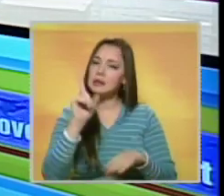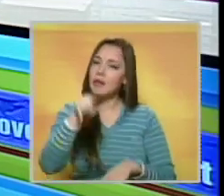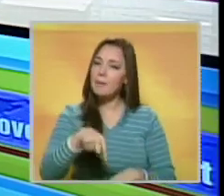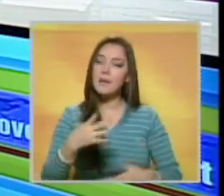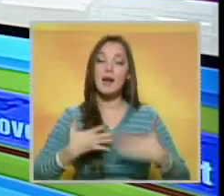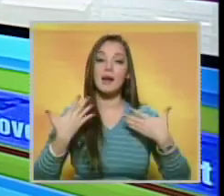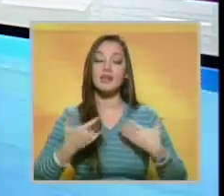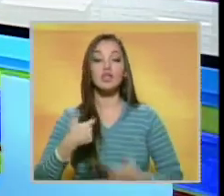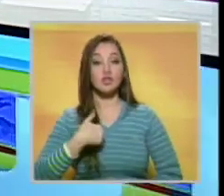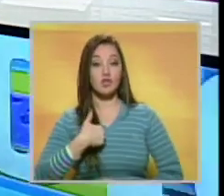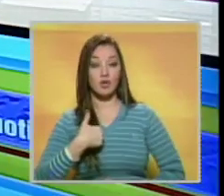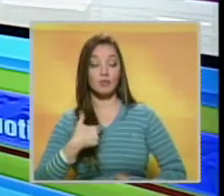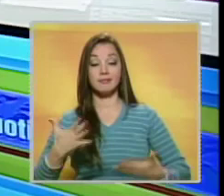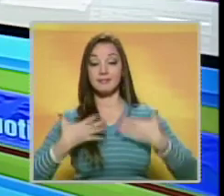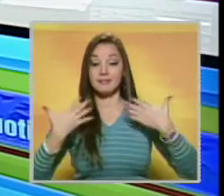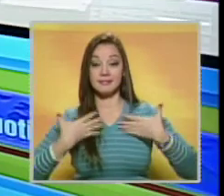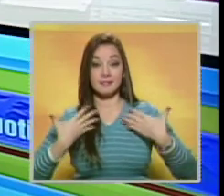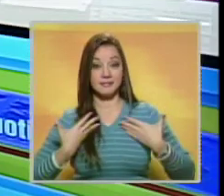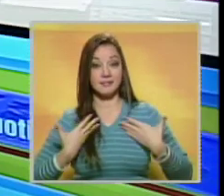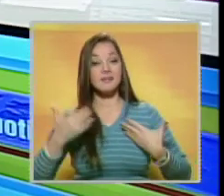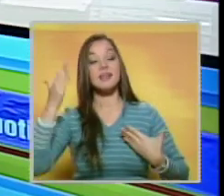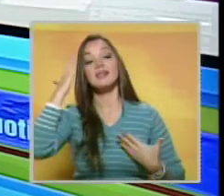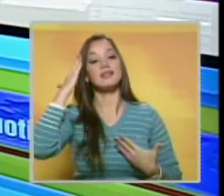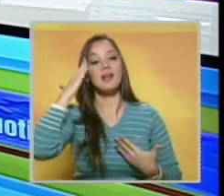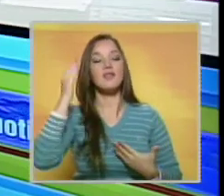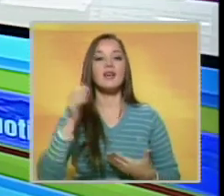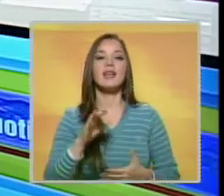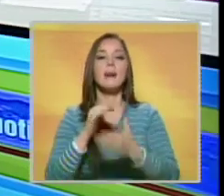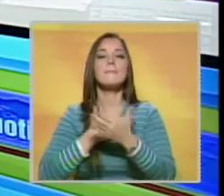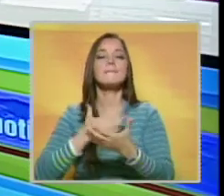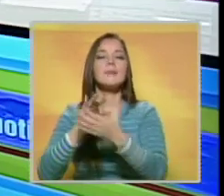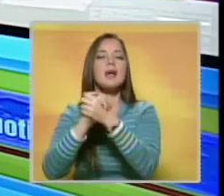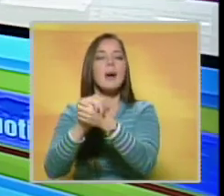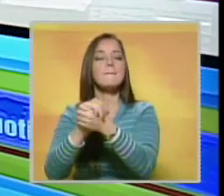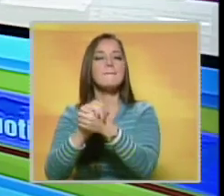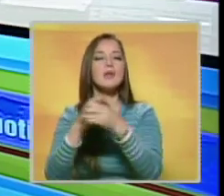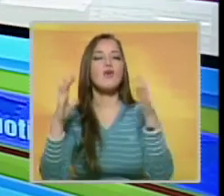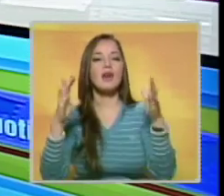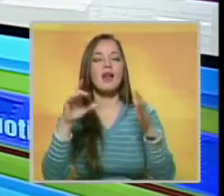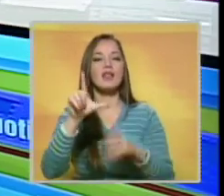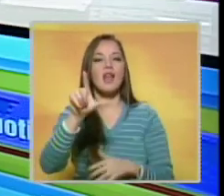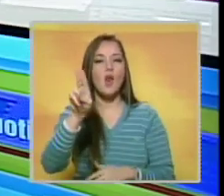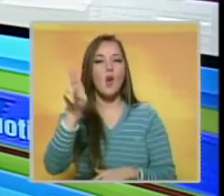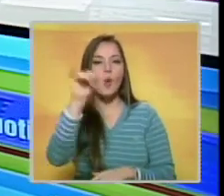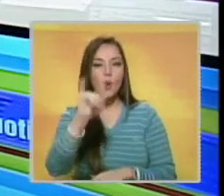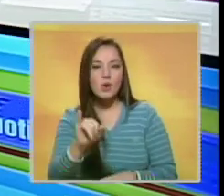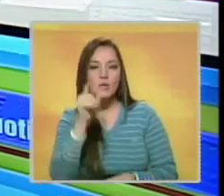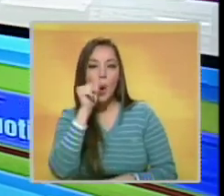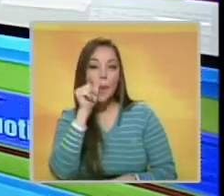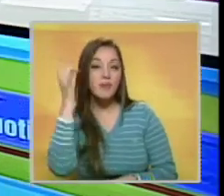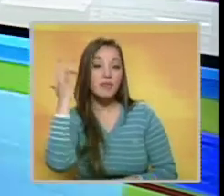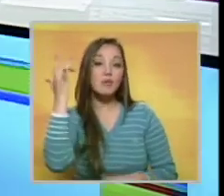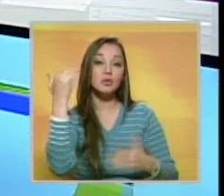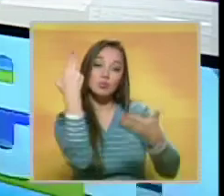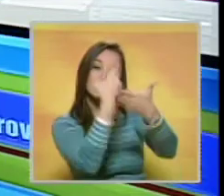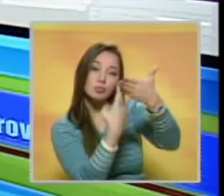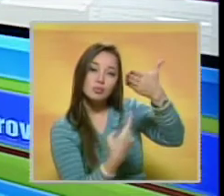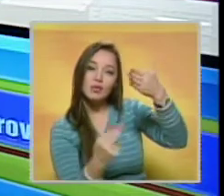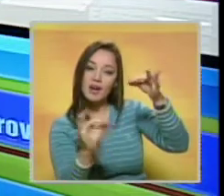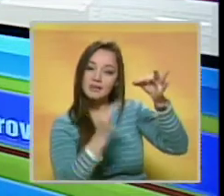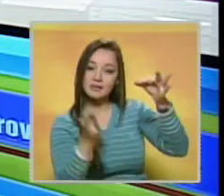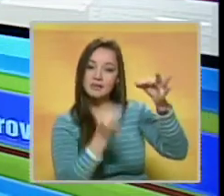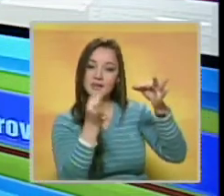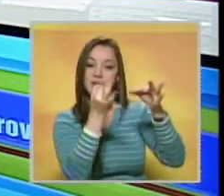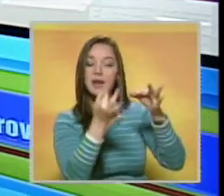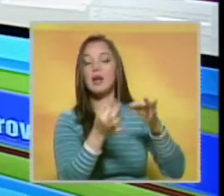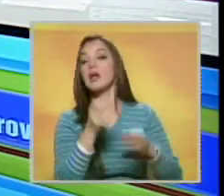muy contenta, me llena de mucha satisfacción saber que Luis Perdomo, mi gran amigo personal, tuvo esta maravillosa labor. Además, el traje está bellísimo y